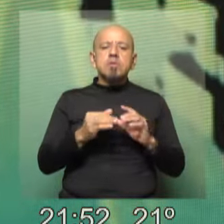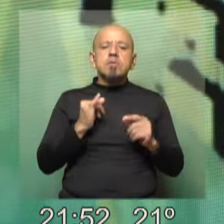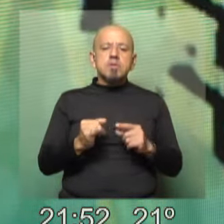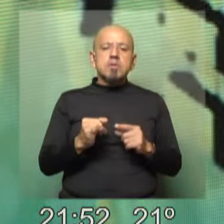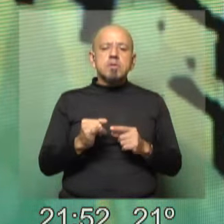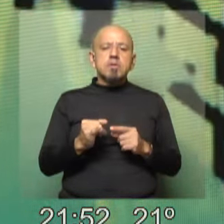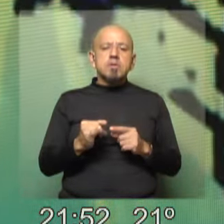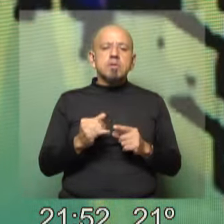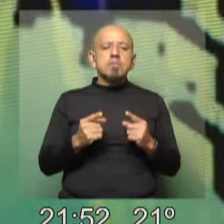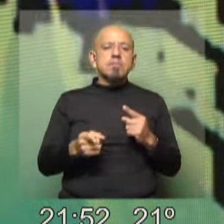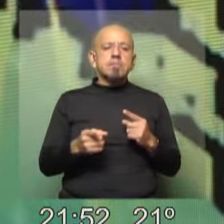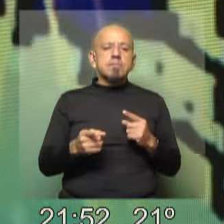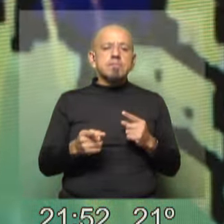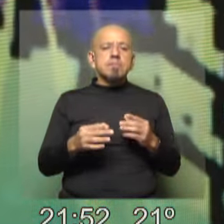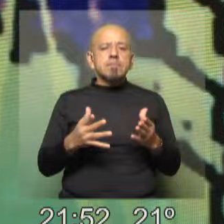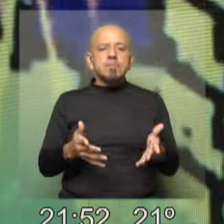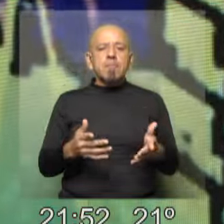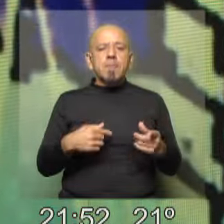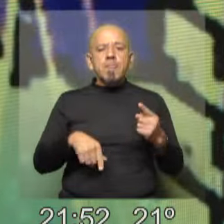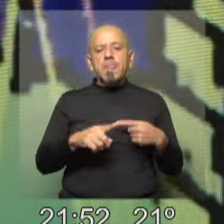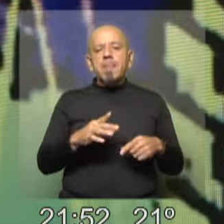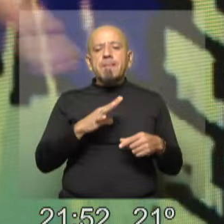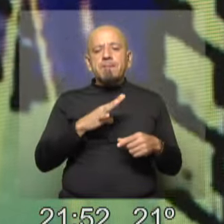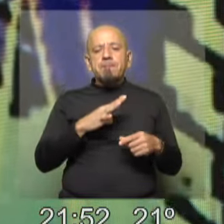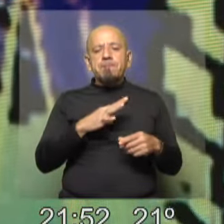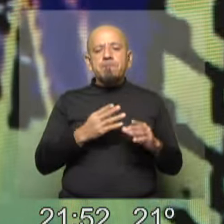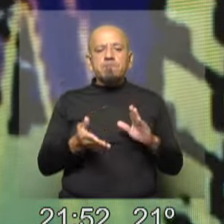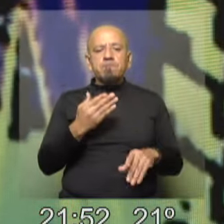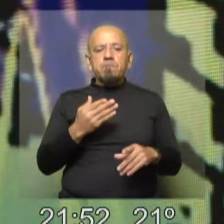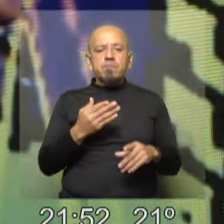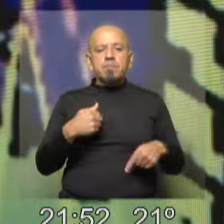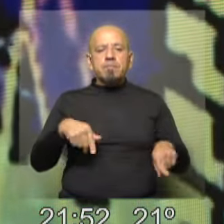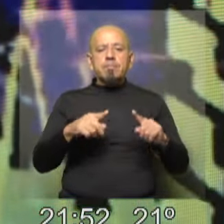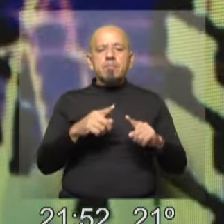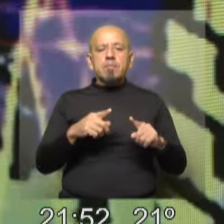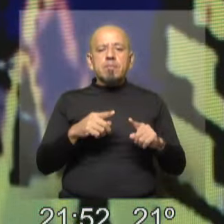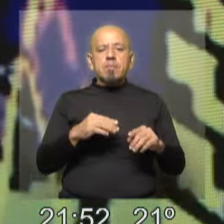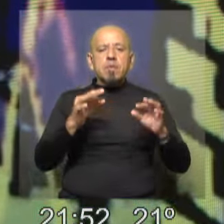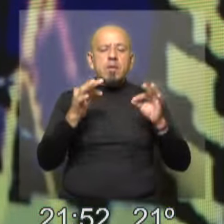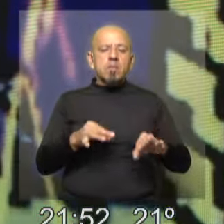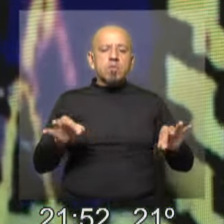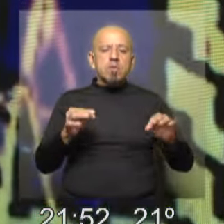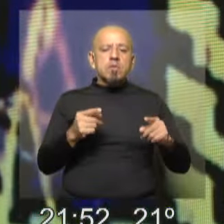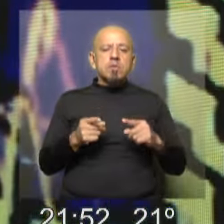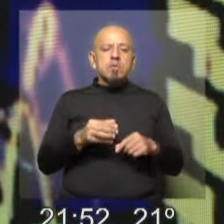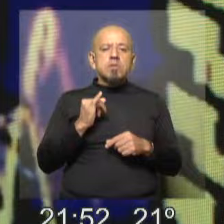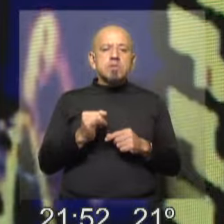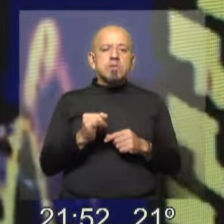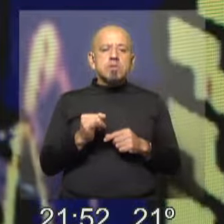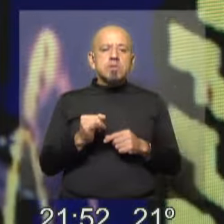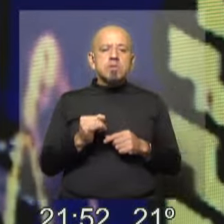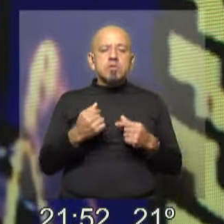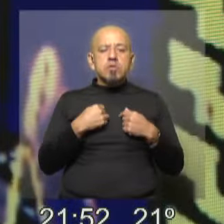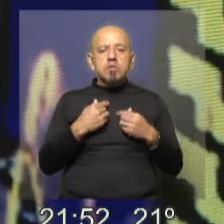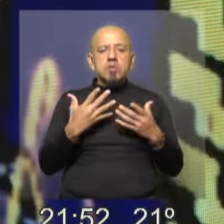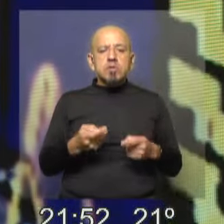llega un sostén, ¿no?, de la obra, como que hay algo que está más allá de una lección de canciones. Lo que sí quiero es que tenga